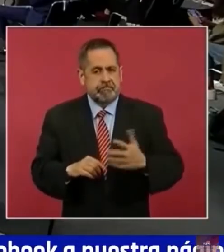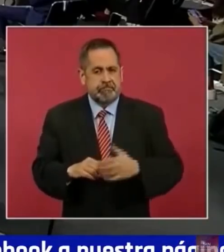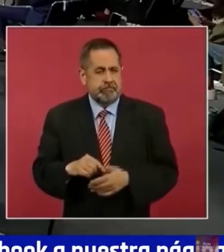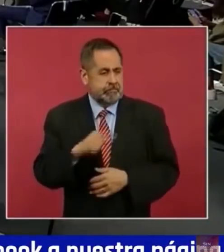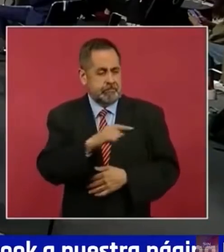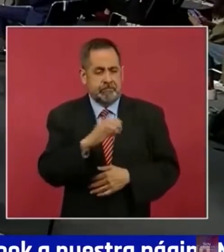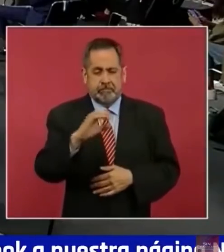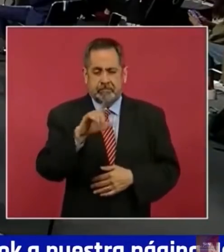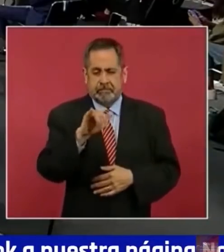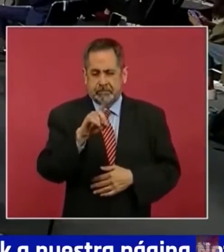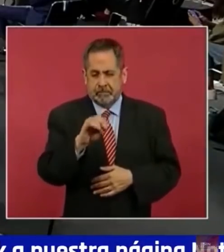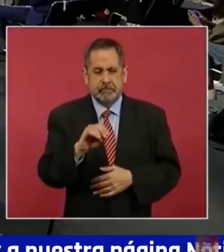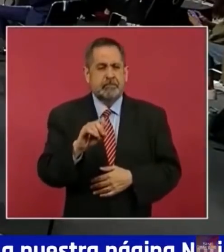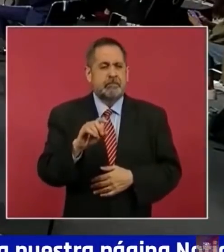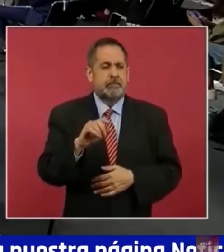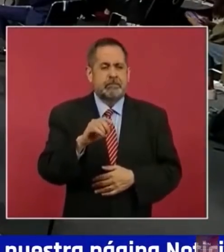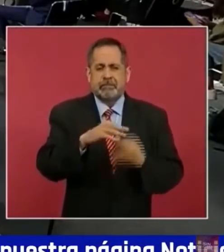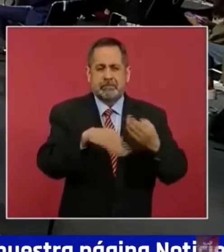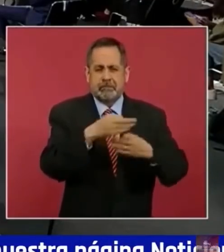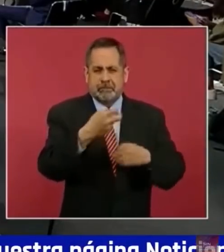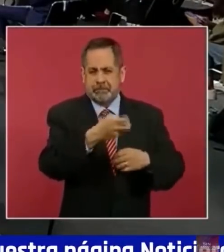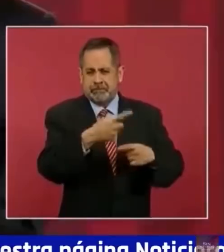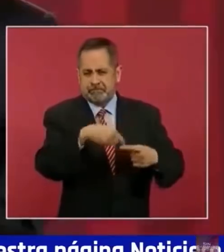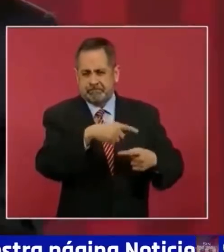Claudio X González y todos ellos